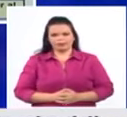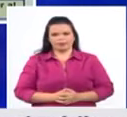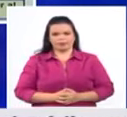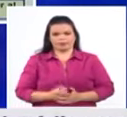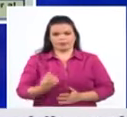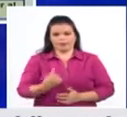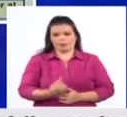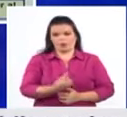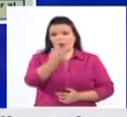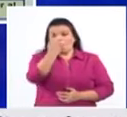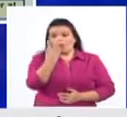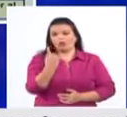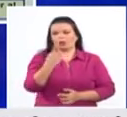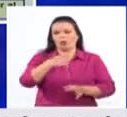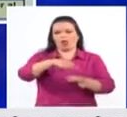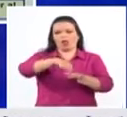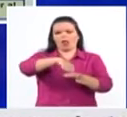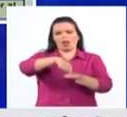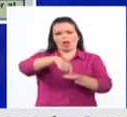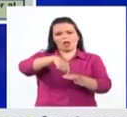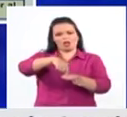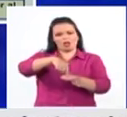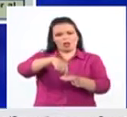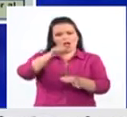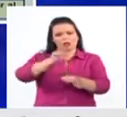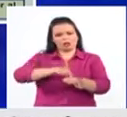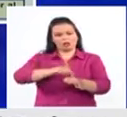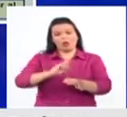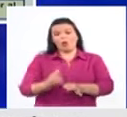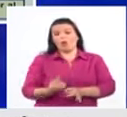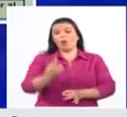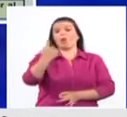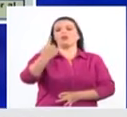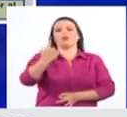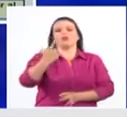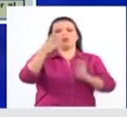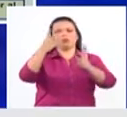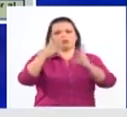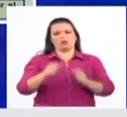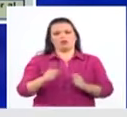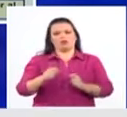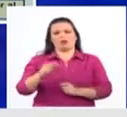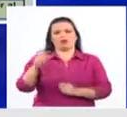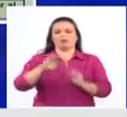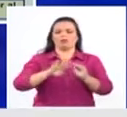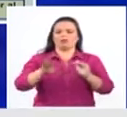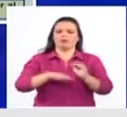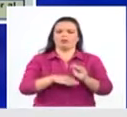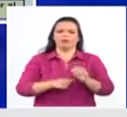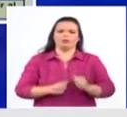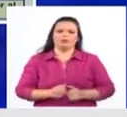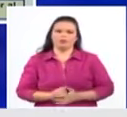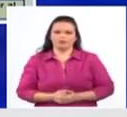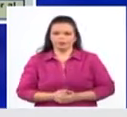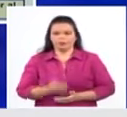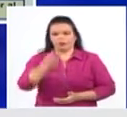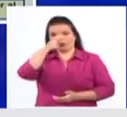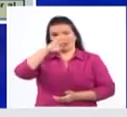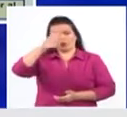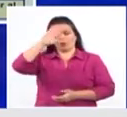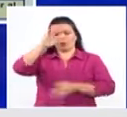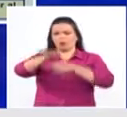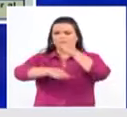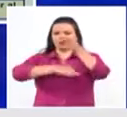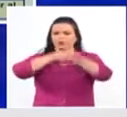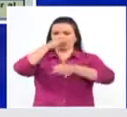especial Isla de la Juventud podemos mencionarlo con una baja tasa. Cuba, de esta forma y con este comportamiento del